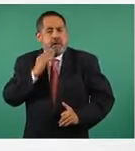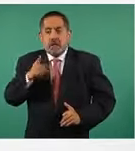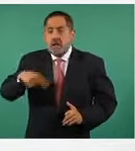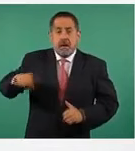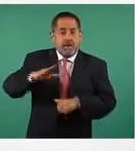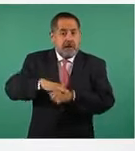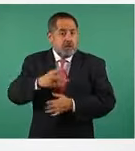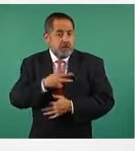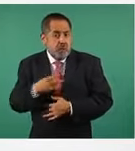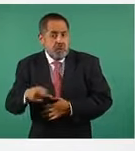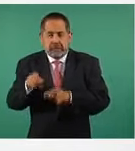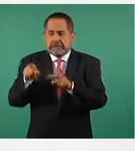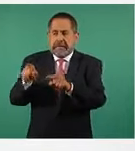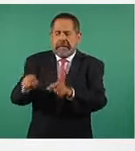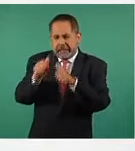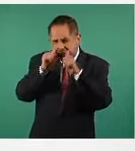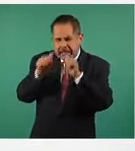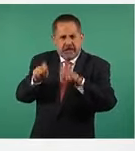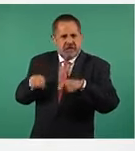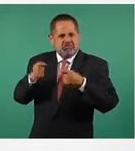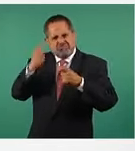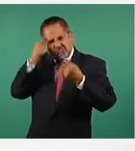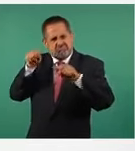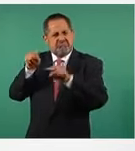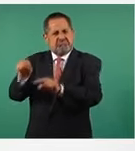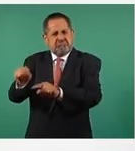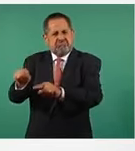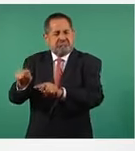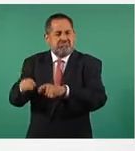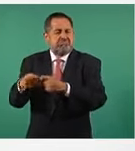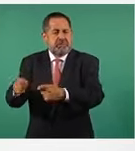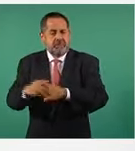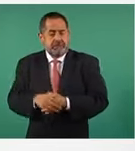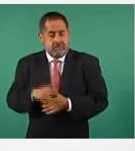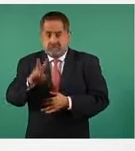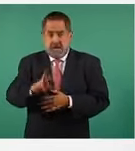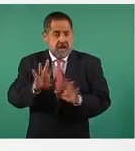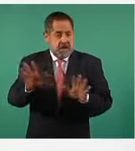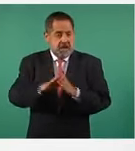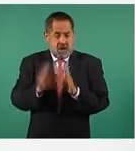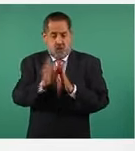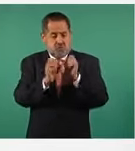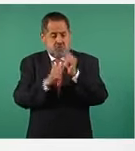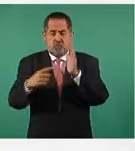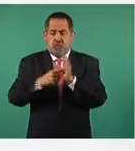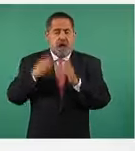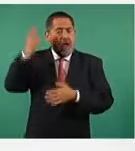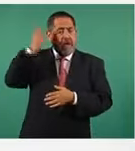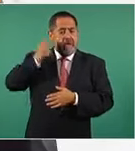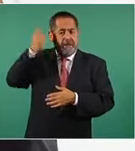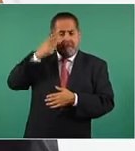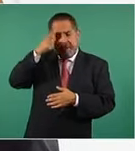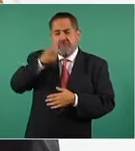pobres y marginados. Ya es una realidad la pensión universal para los adultos mayores,